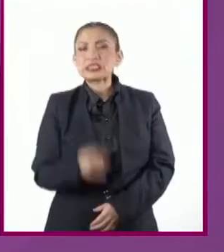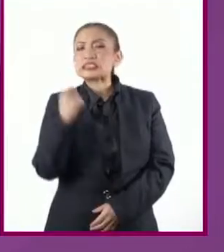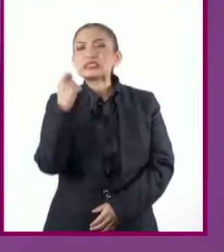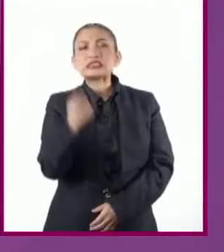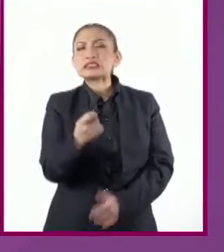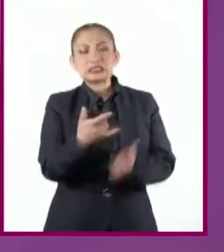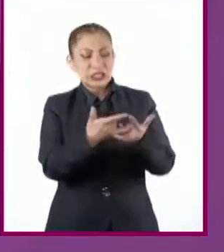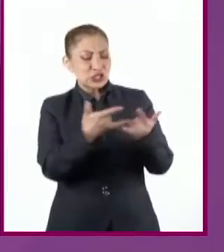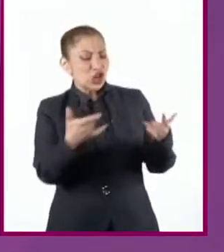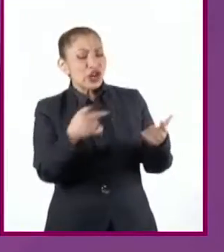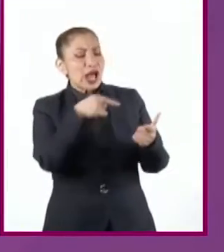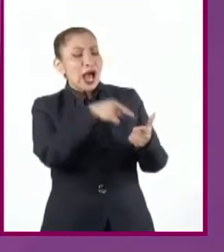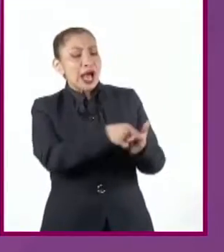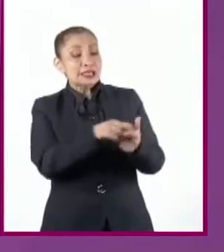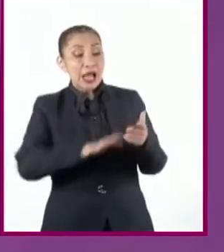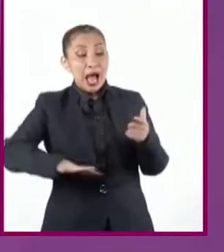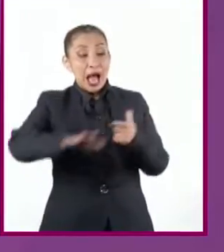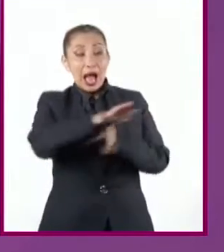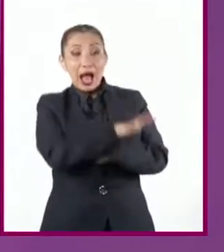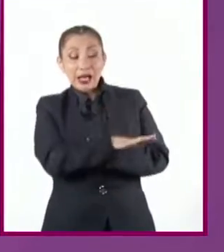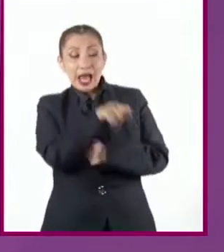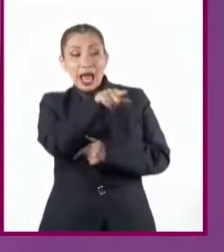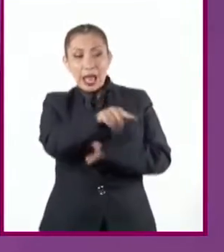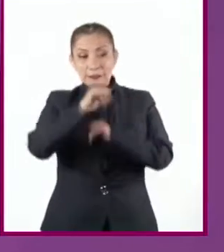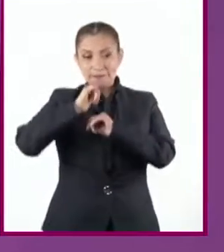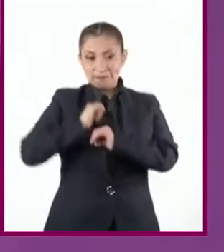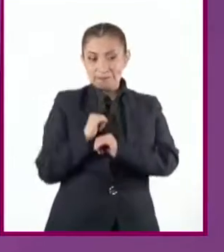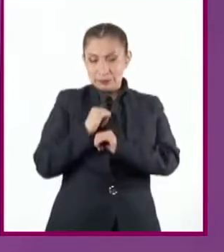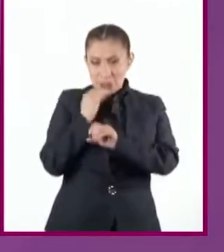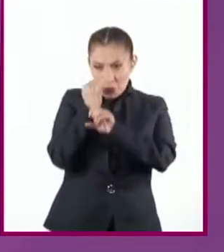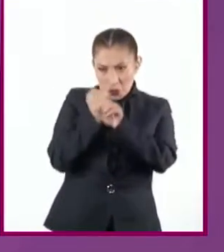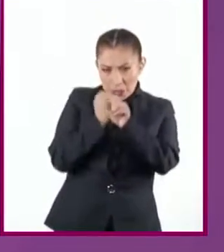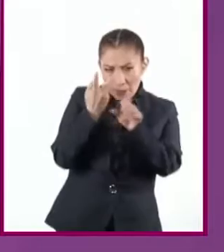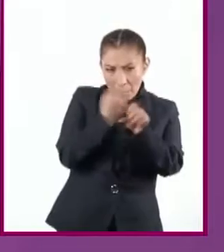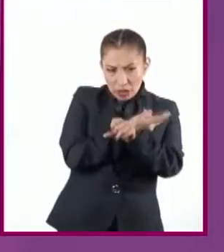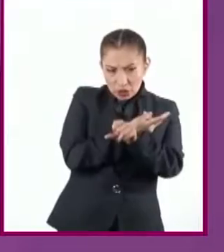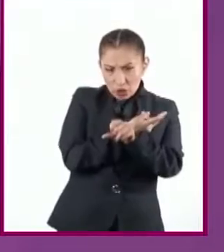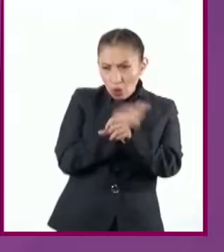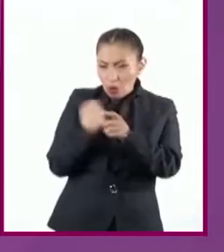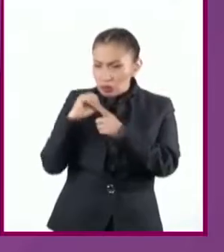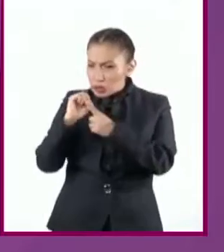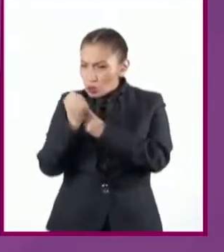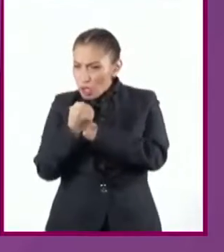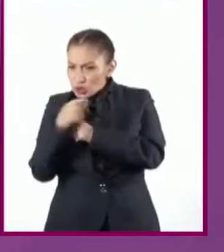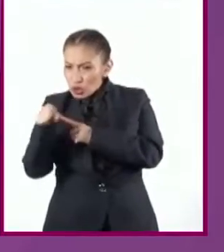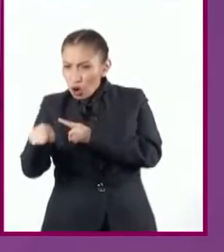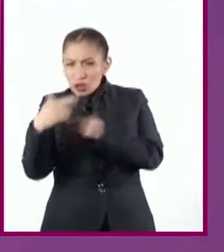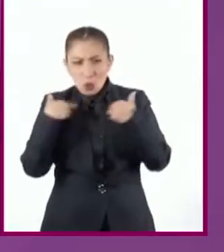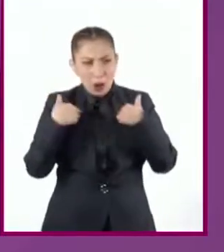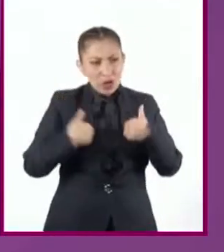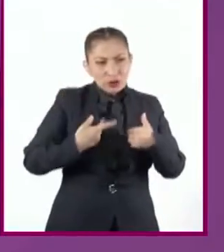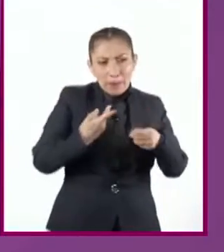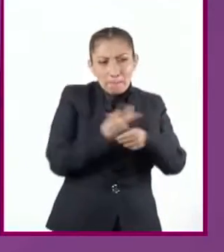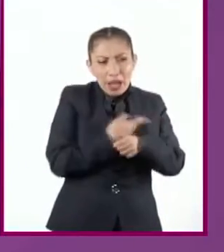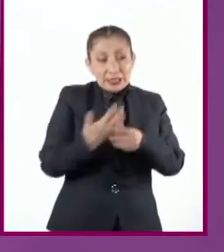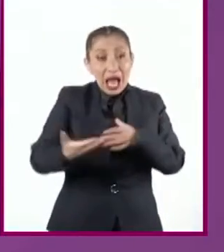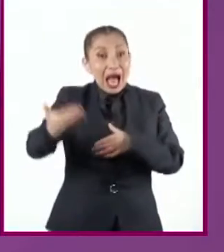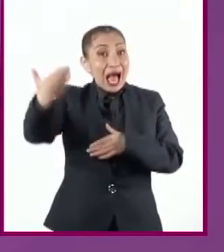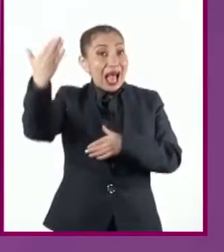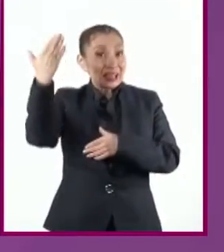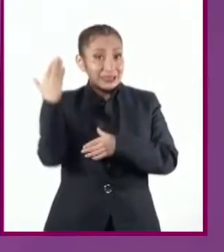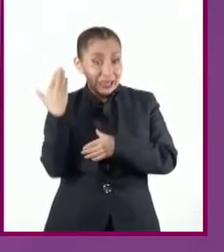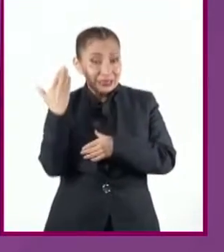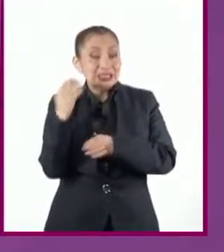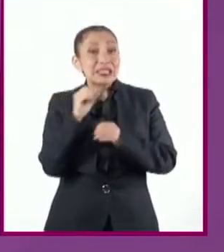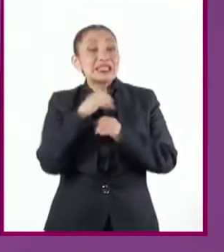la historia como la disciplina encargada del estudio de los hechos, sucesos y acciones realizadas por los seres humanos en el pasado.